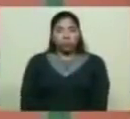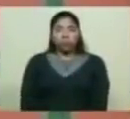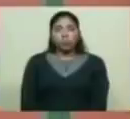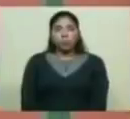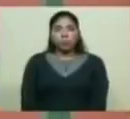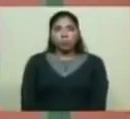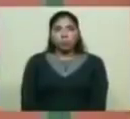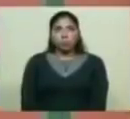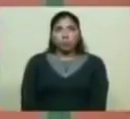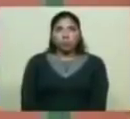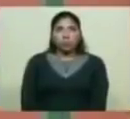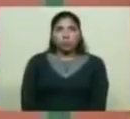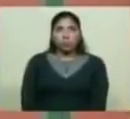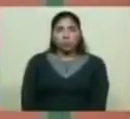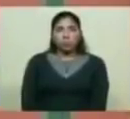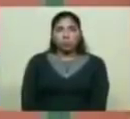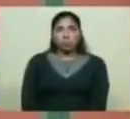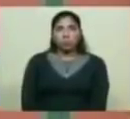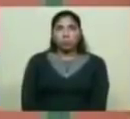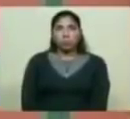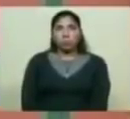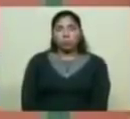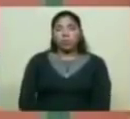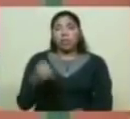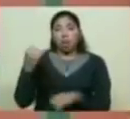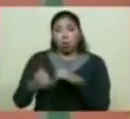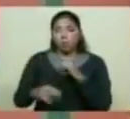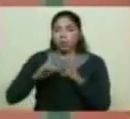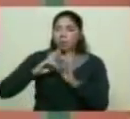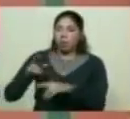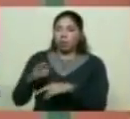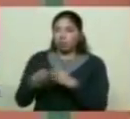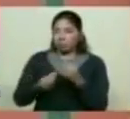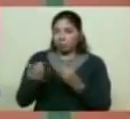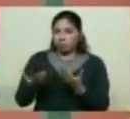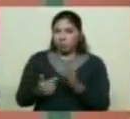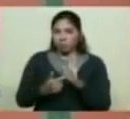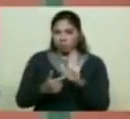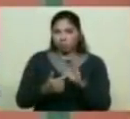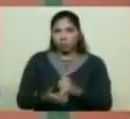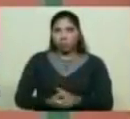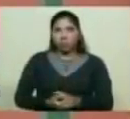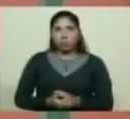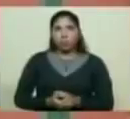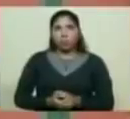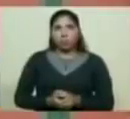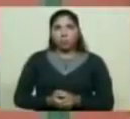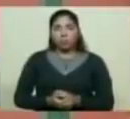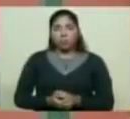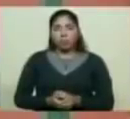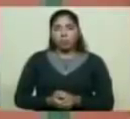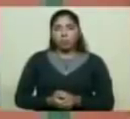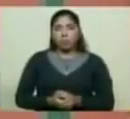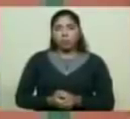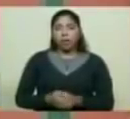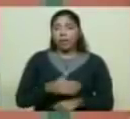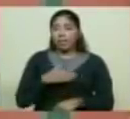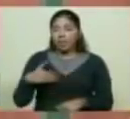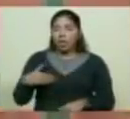ya la última carta le responde así quisiera terminar esta nota